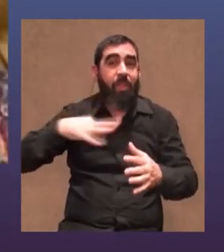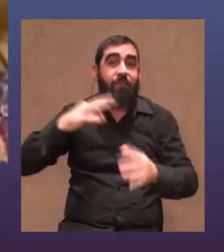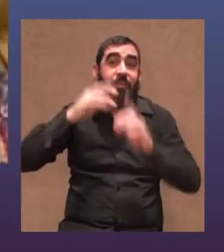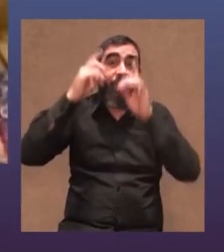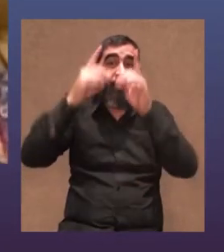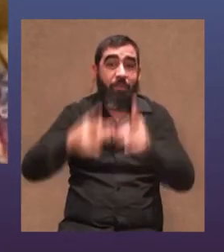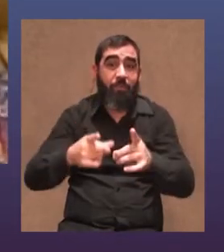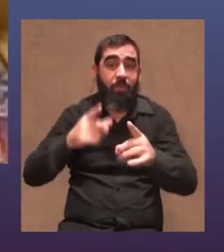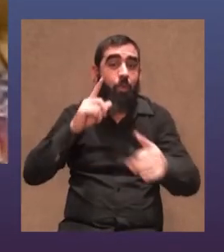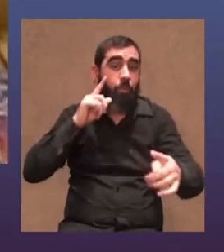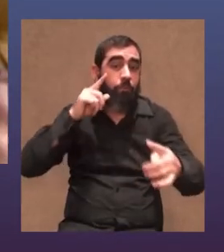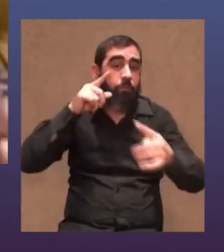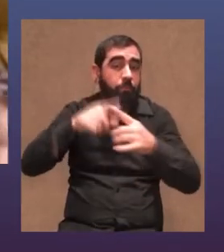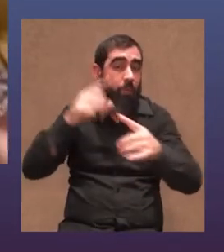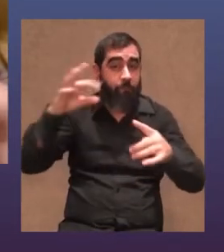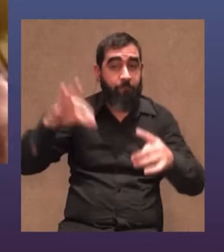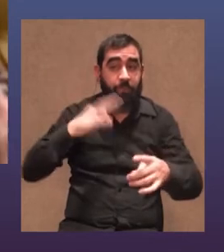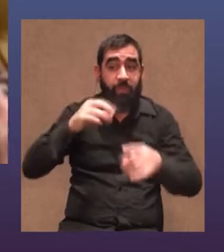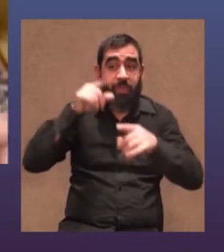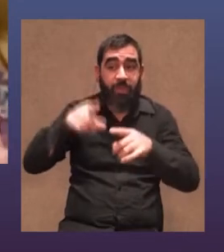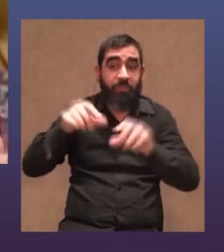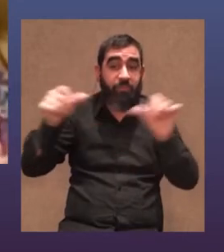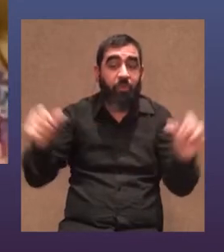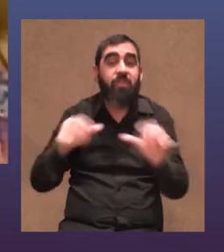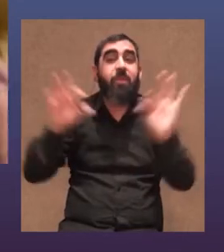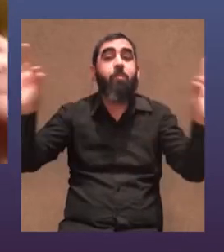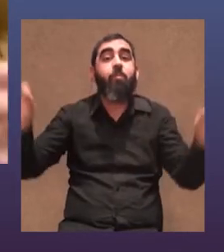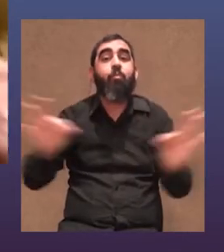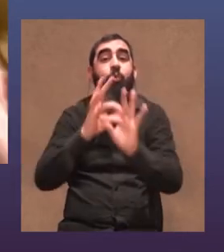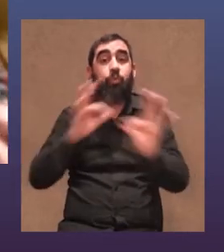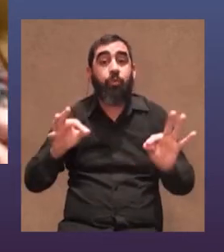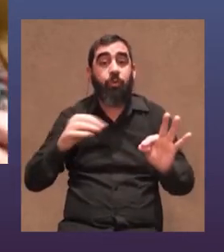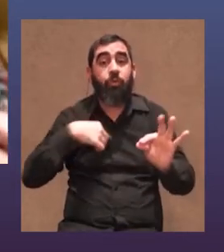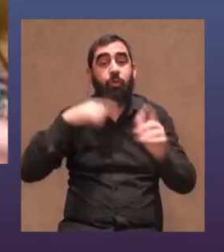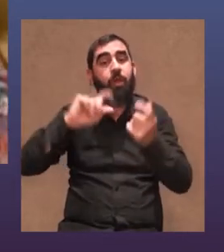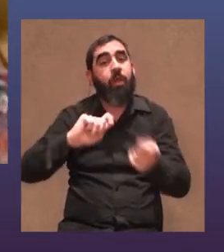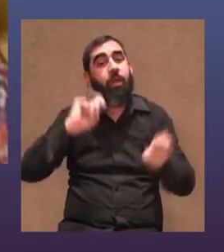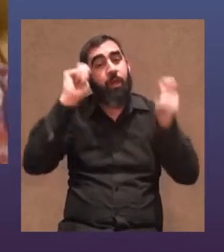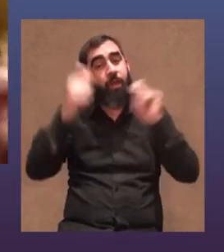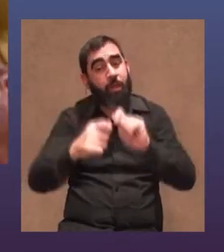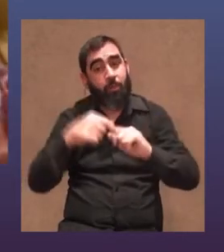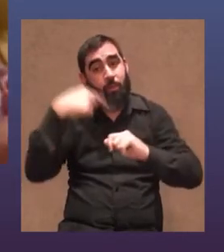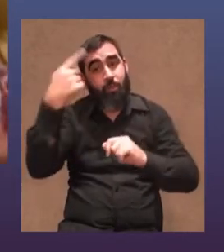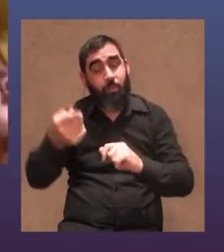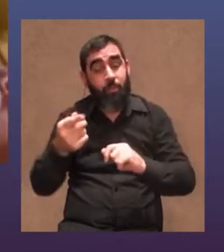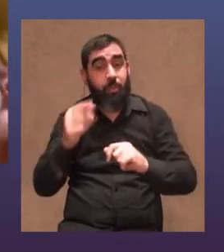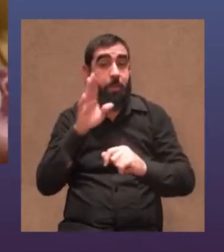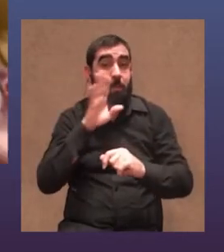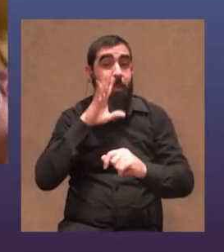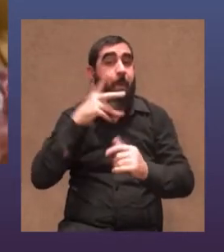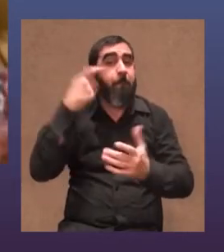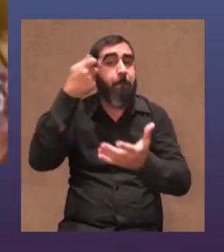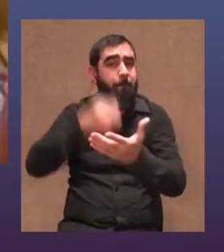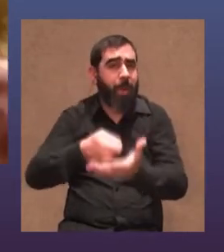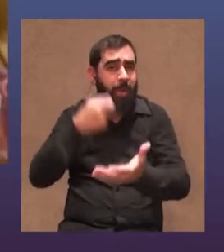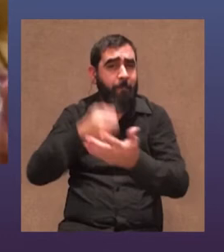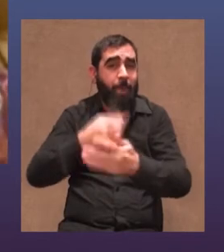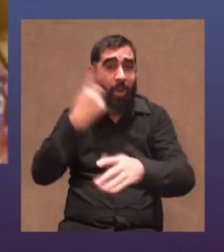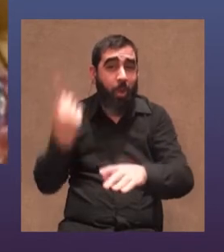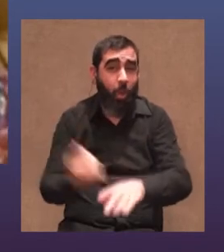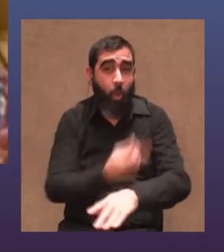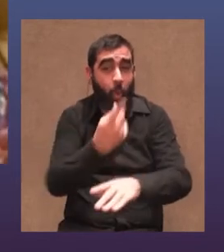Ibas a dedicar tu vida a los 15 años me volví mercantilista, y mi mamá me pagaba tanto la hora para